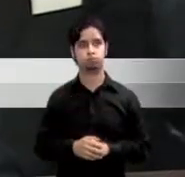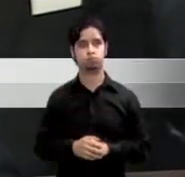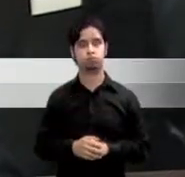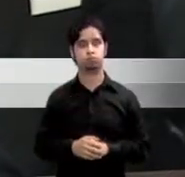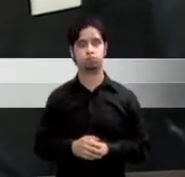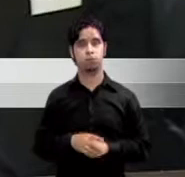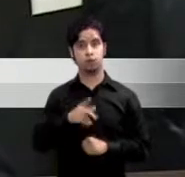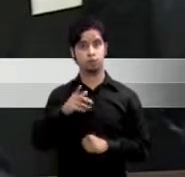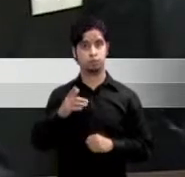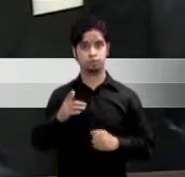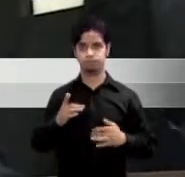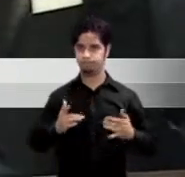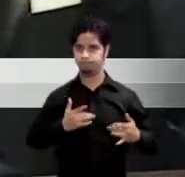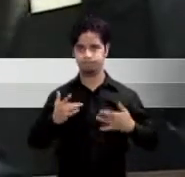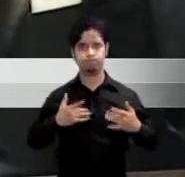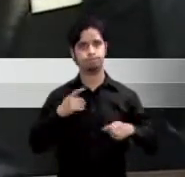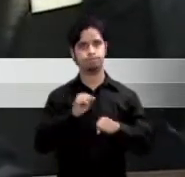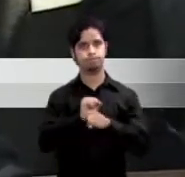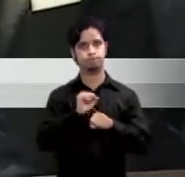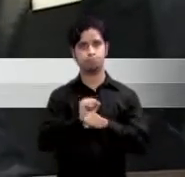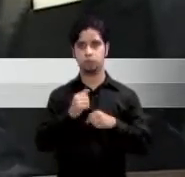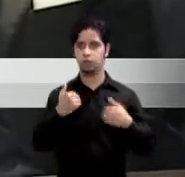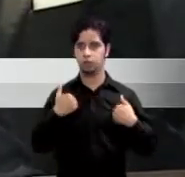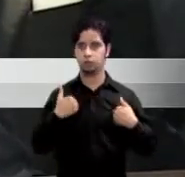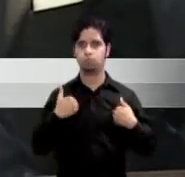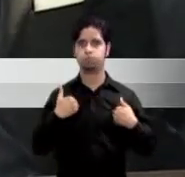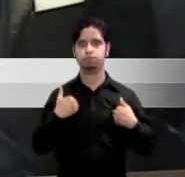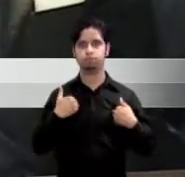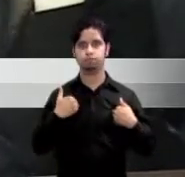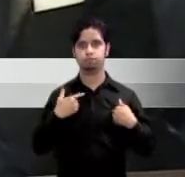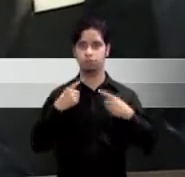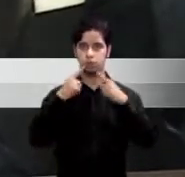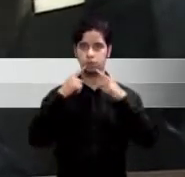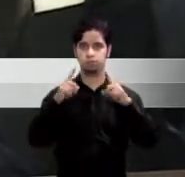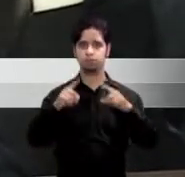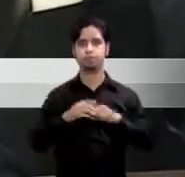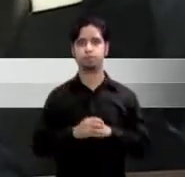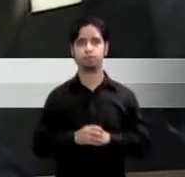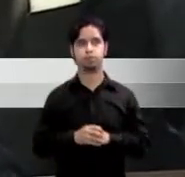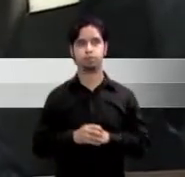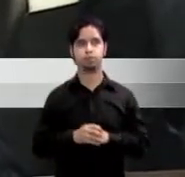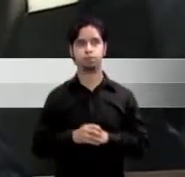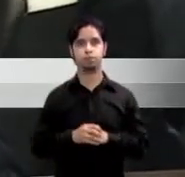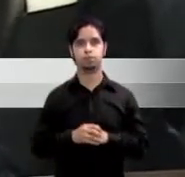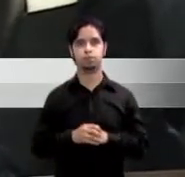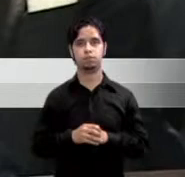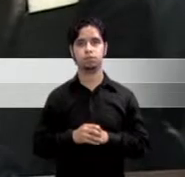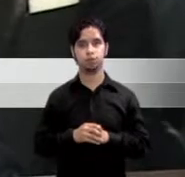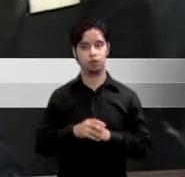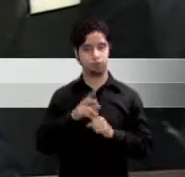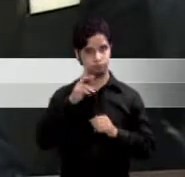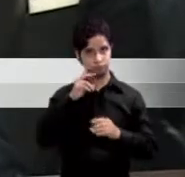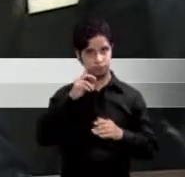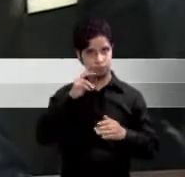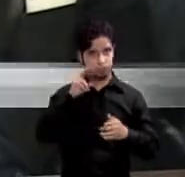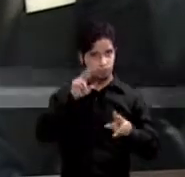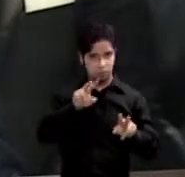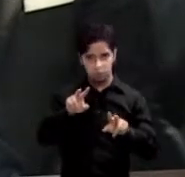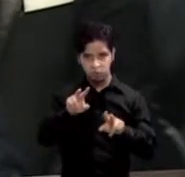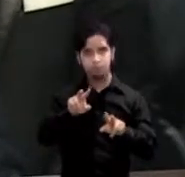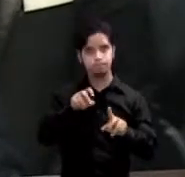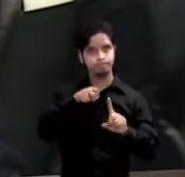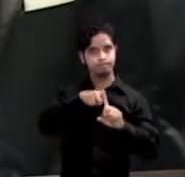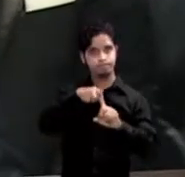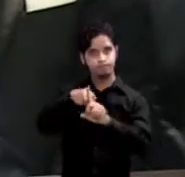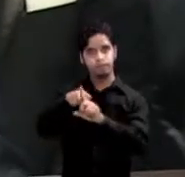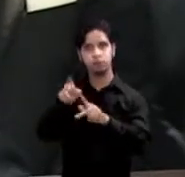trabajo. Tenía mucho éxito detectando y confiscando contrabando de los prisioneros,